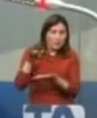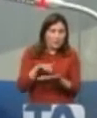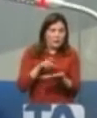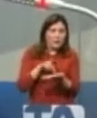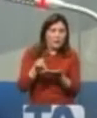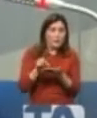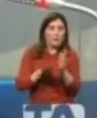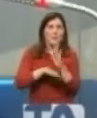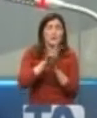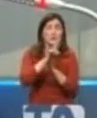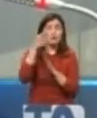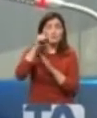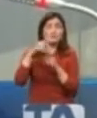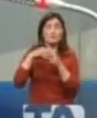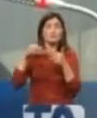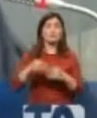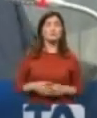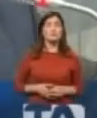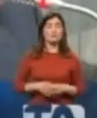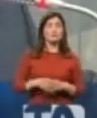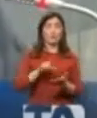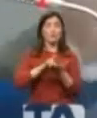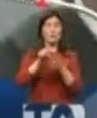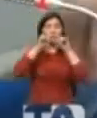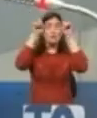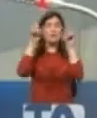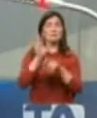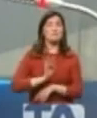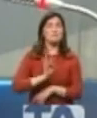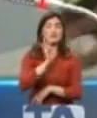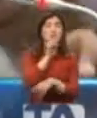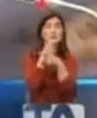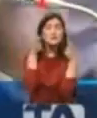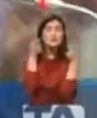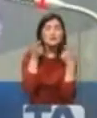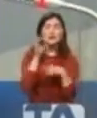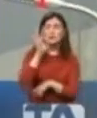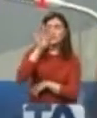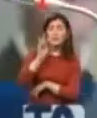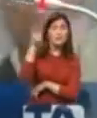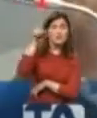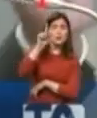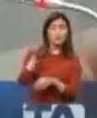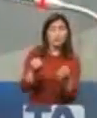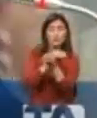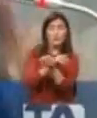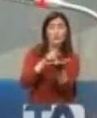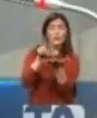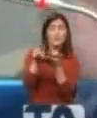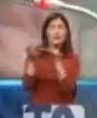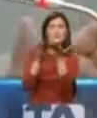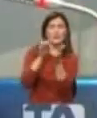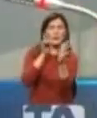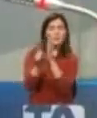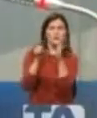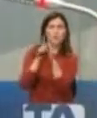por más de 2 millones de dólares comprados a empresas fantasmas. Tenemos 97 millones de transacciones en importaciones de servicios y depósitos